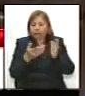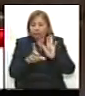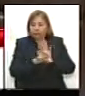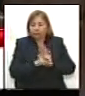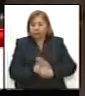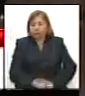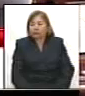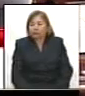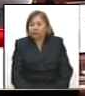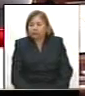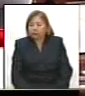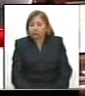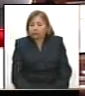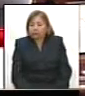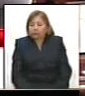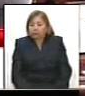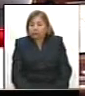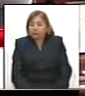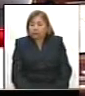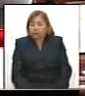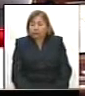gracias.